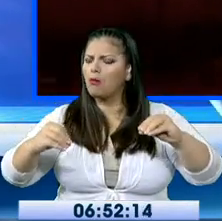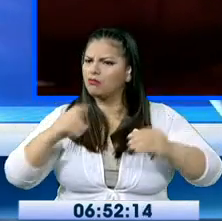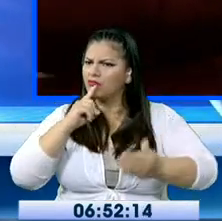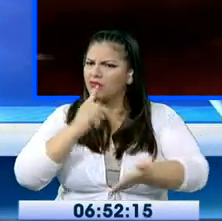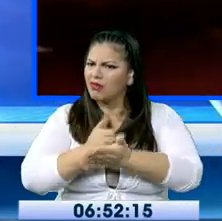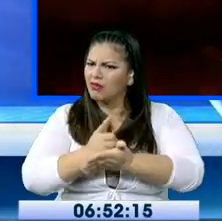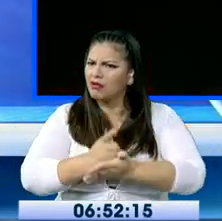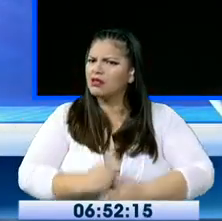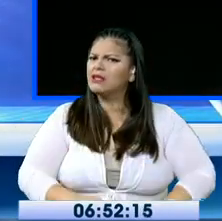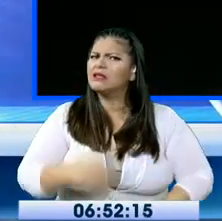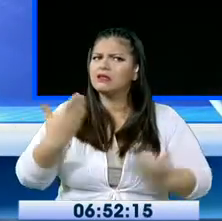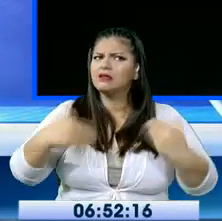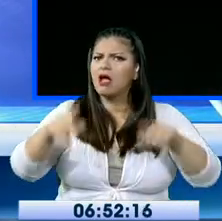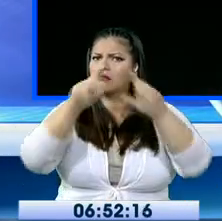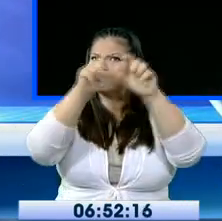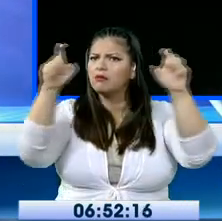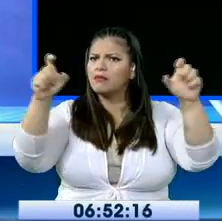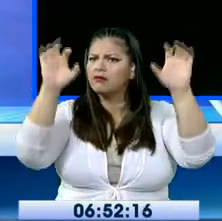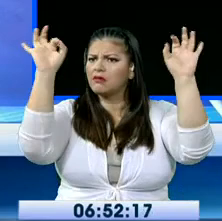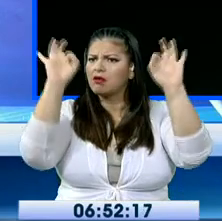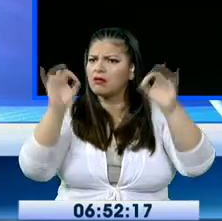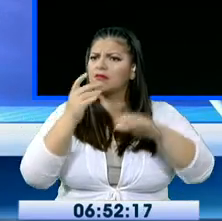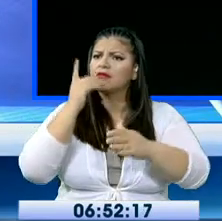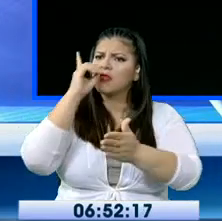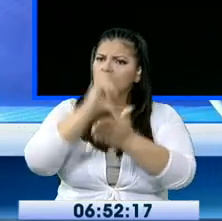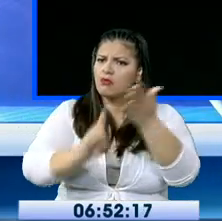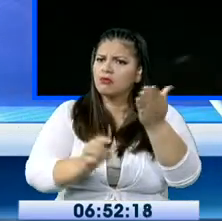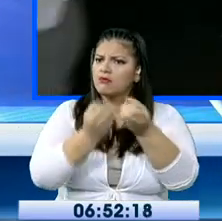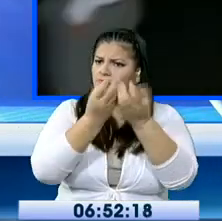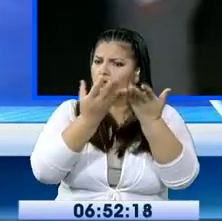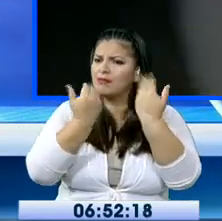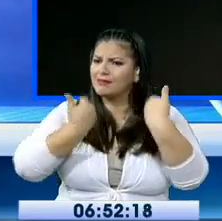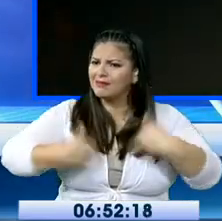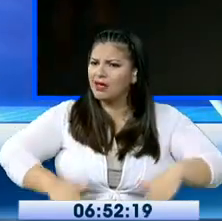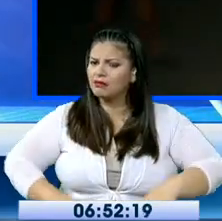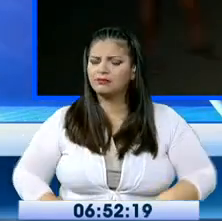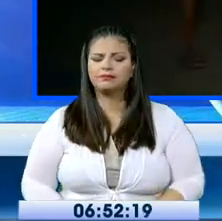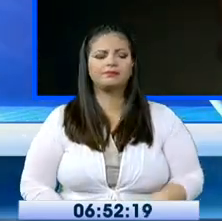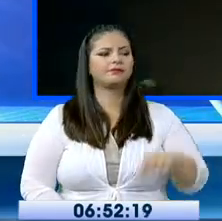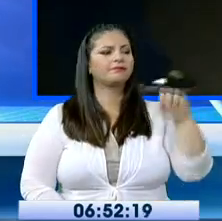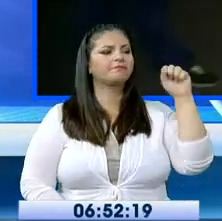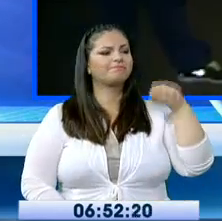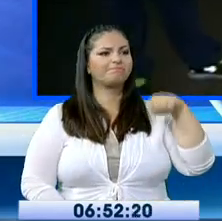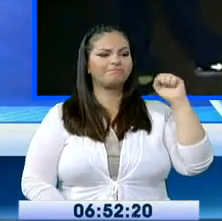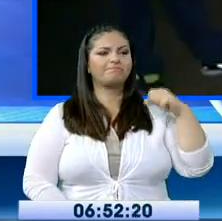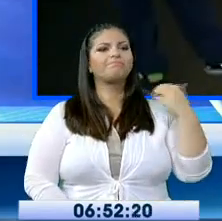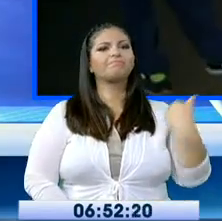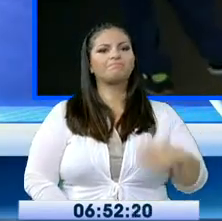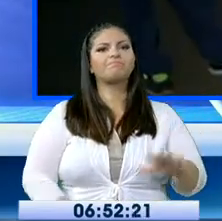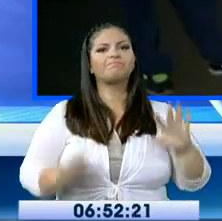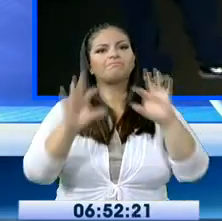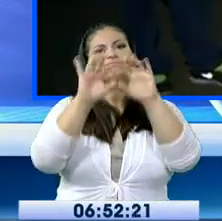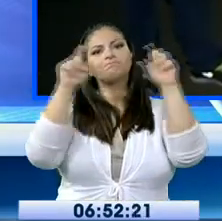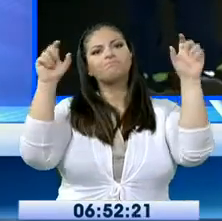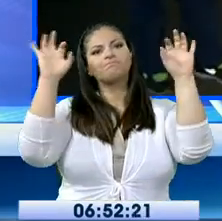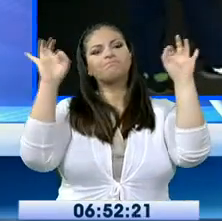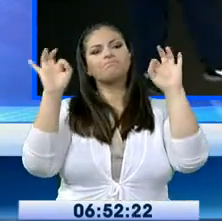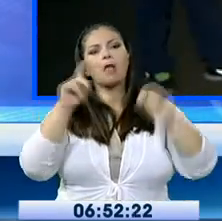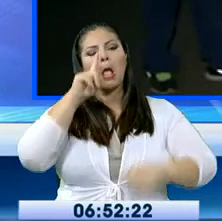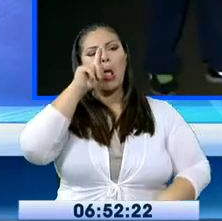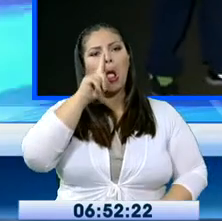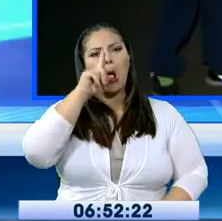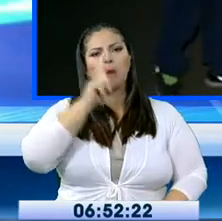hemos denunciado, ya vino una vez la empresa eléctrica, tomó una foto, pero de ahí se regresó nuevamente y no volvieron a hacer nada por